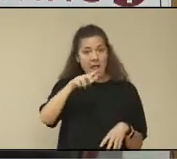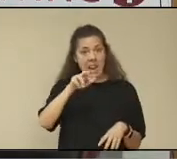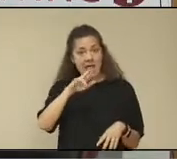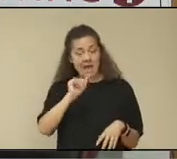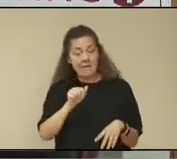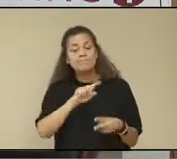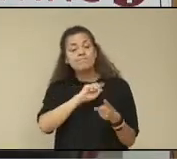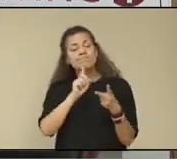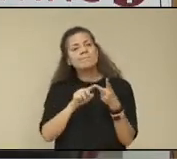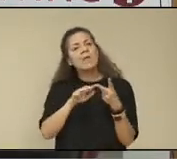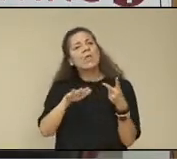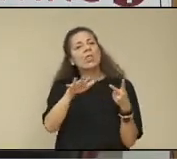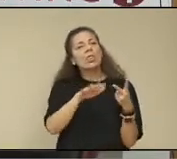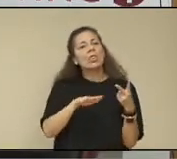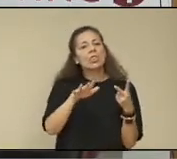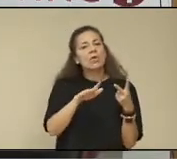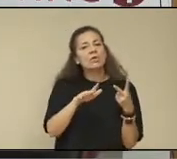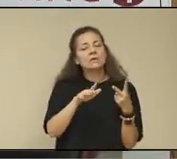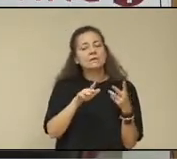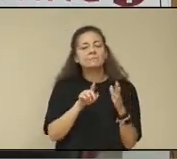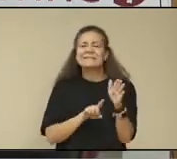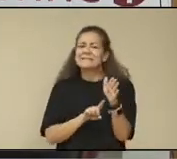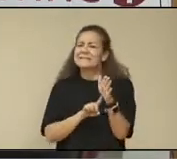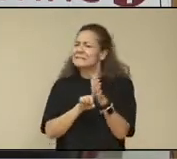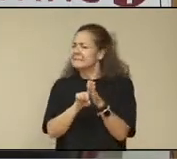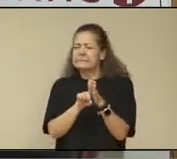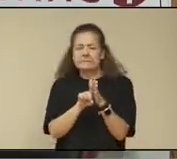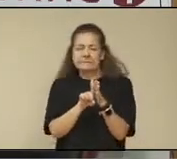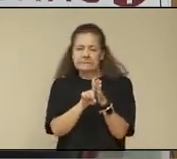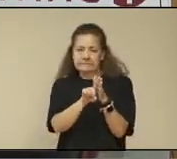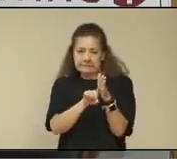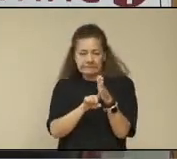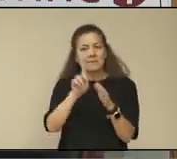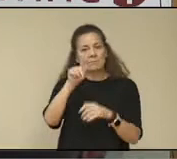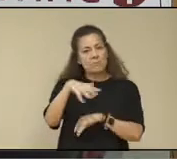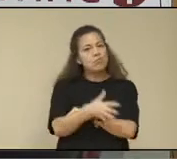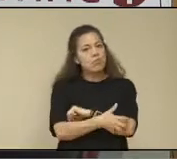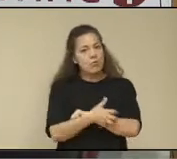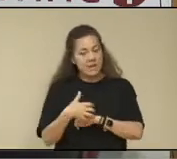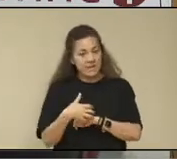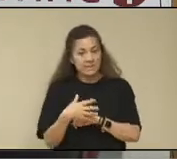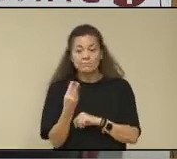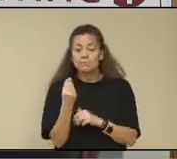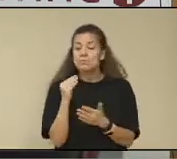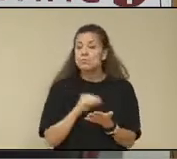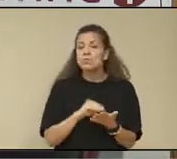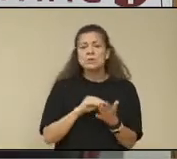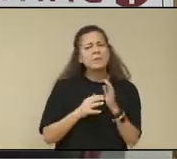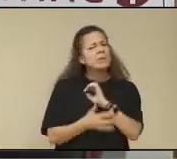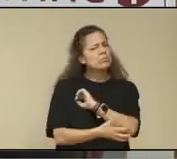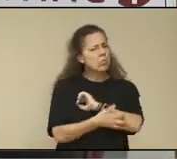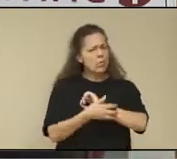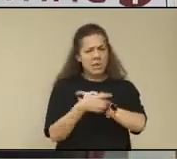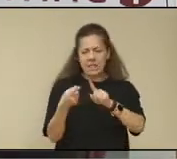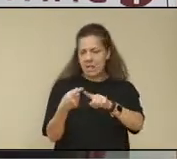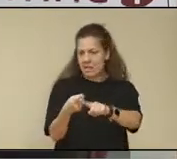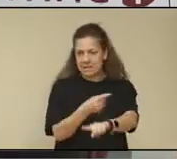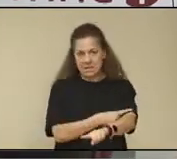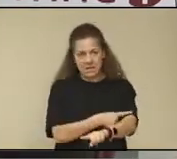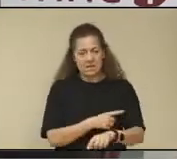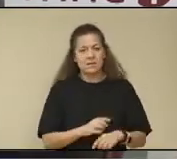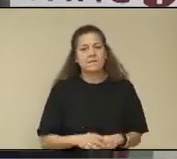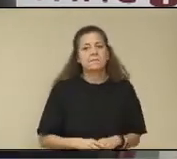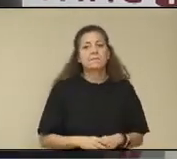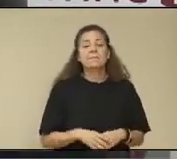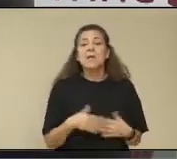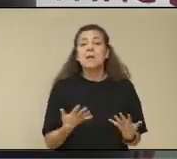otra que son regiones de menor desarrollo y de pobreza, muchas veces de pobreza extrema.